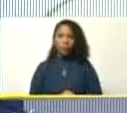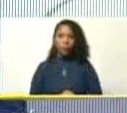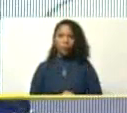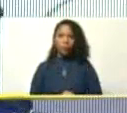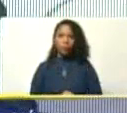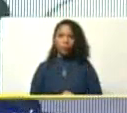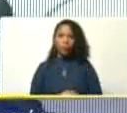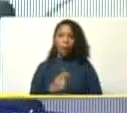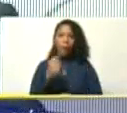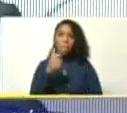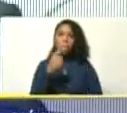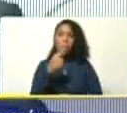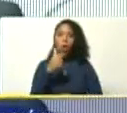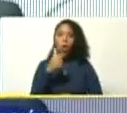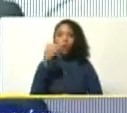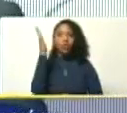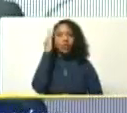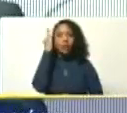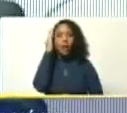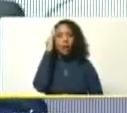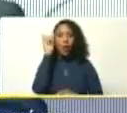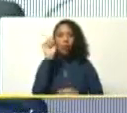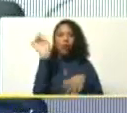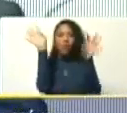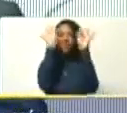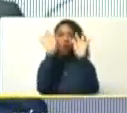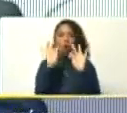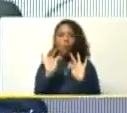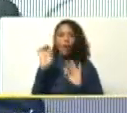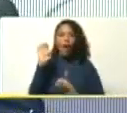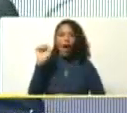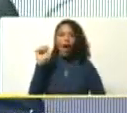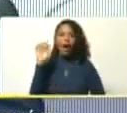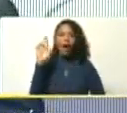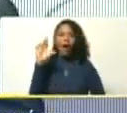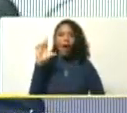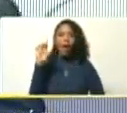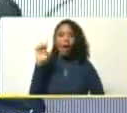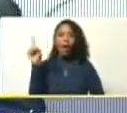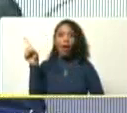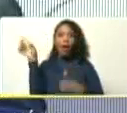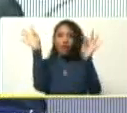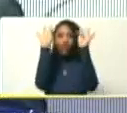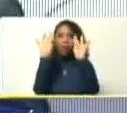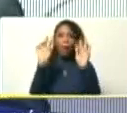pocos conocen una faceta de Arles que es su faceta de poeta,